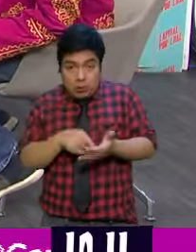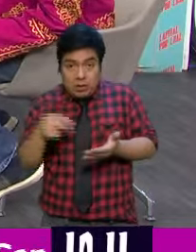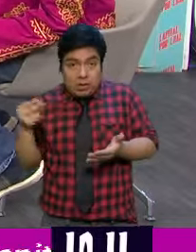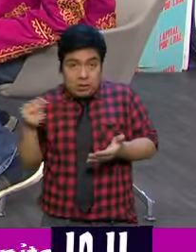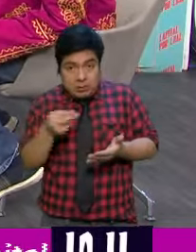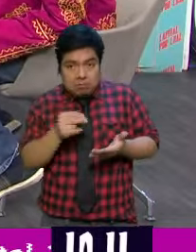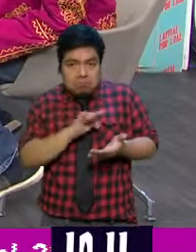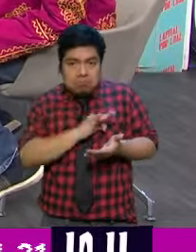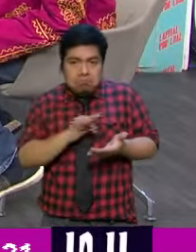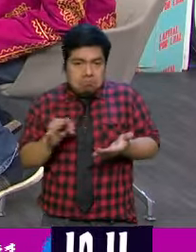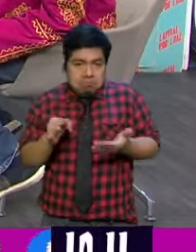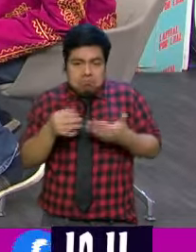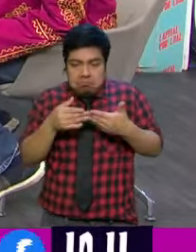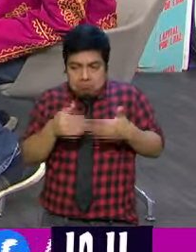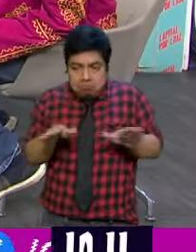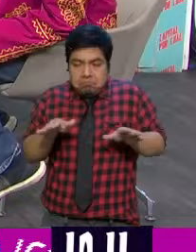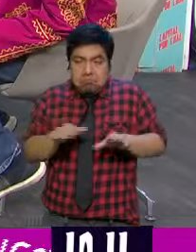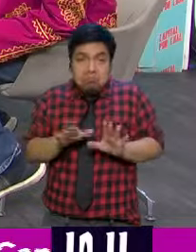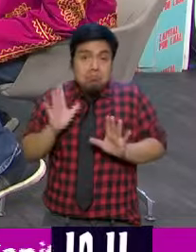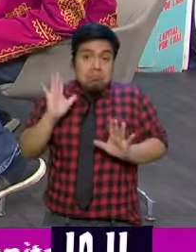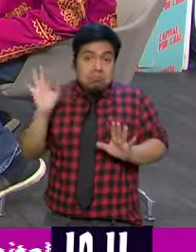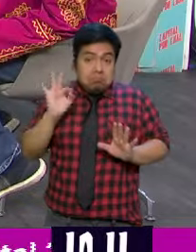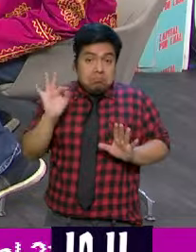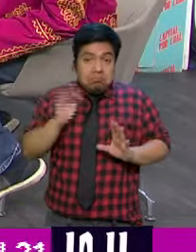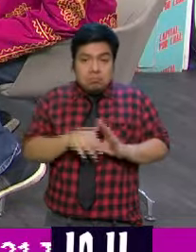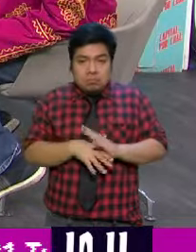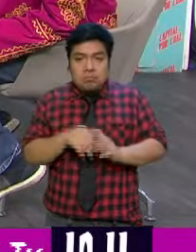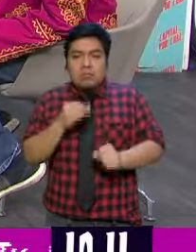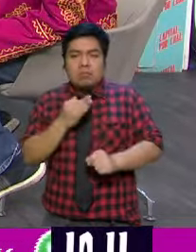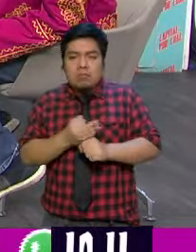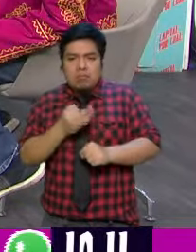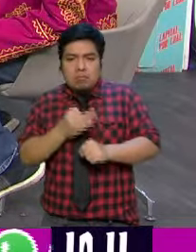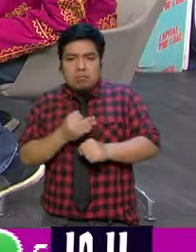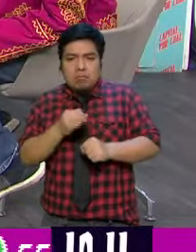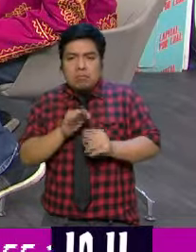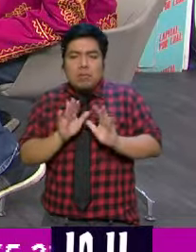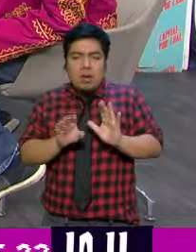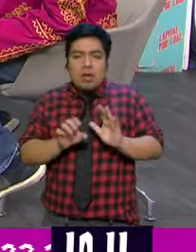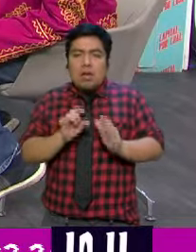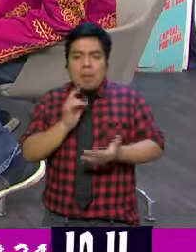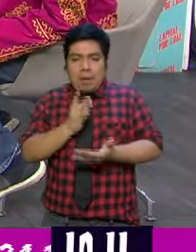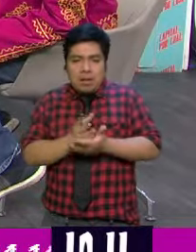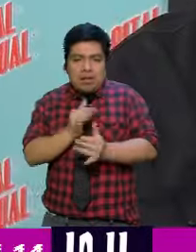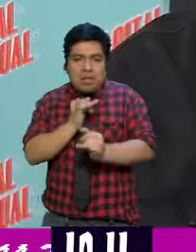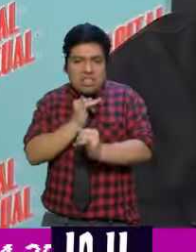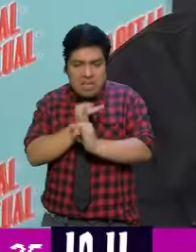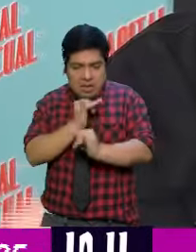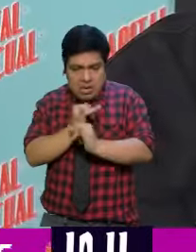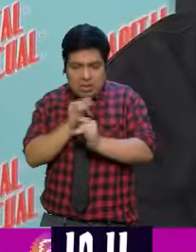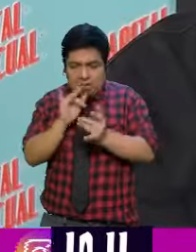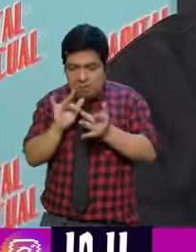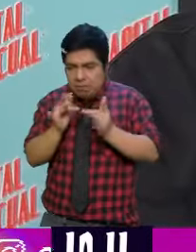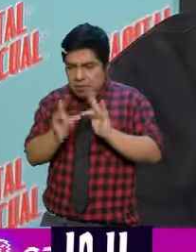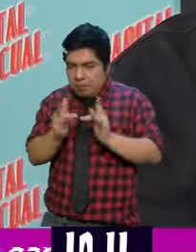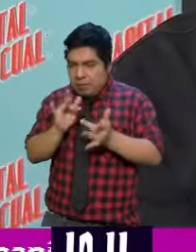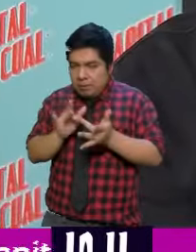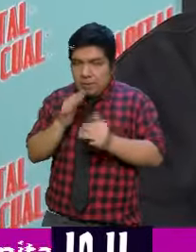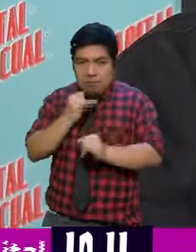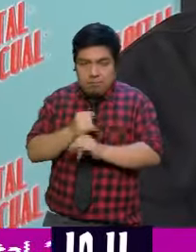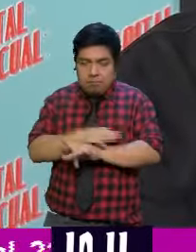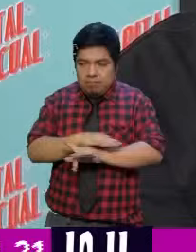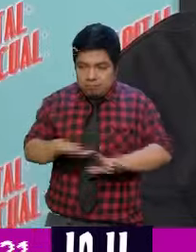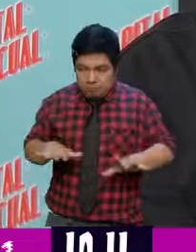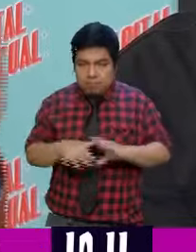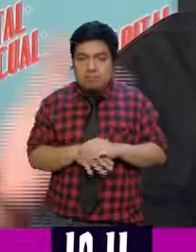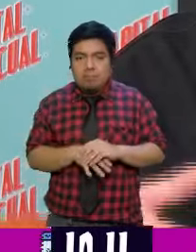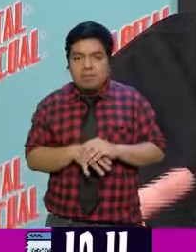hasta puede abrir las puertas, ¿eh? Como estamos planteados ahorita, es una cuestión más que nada virtual, ¿no? Claro. Estamos en las redes, es información digital